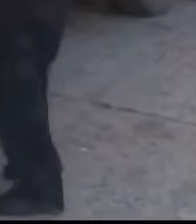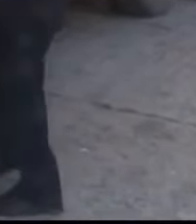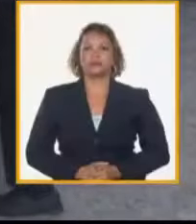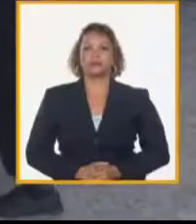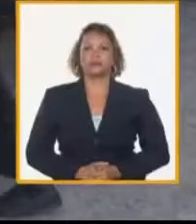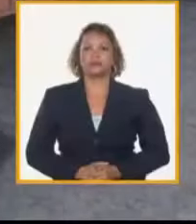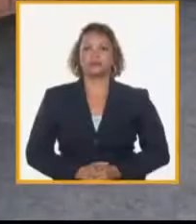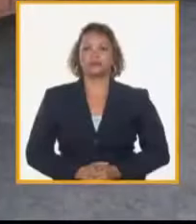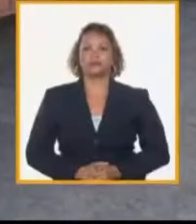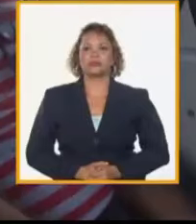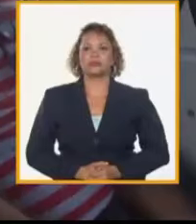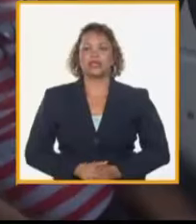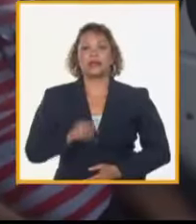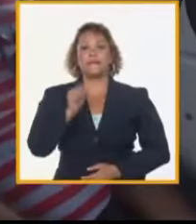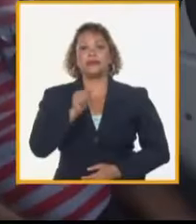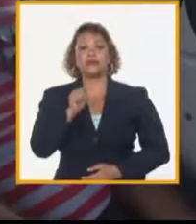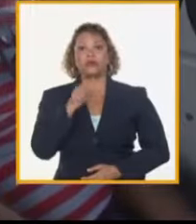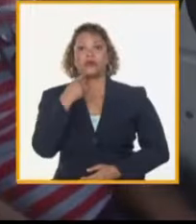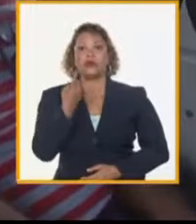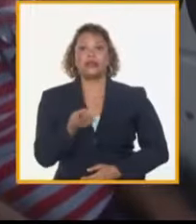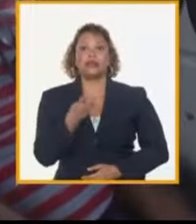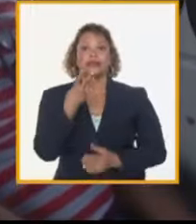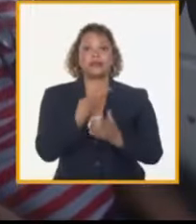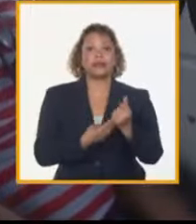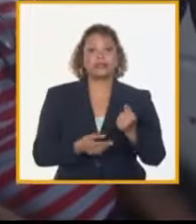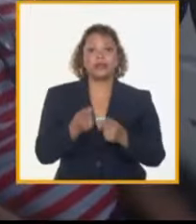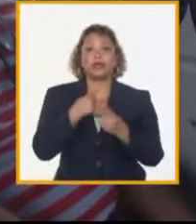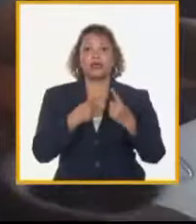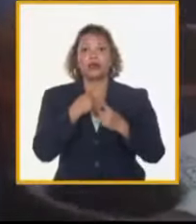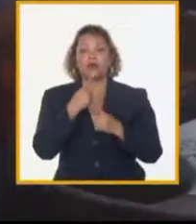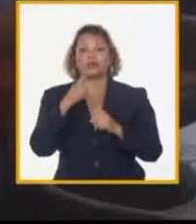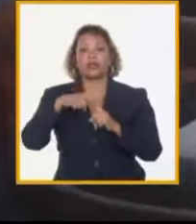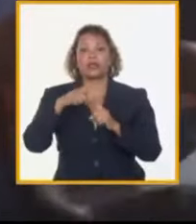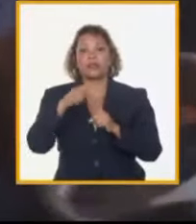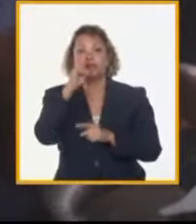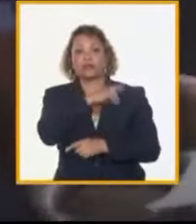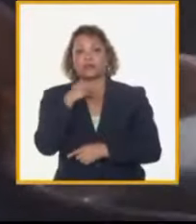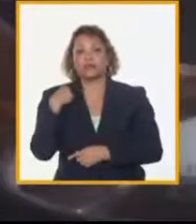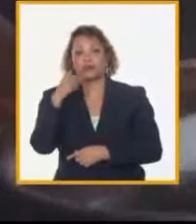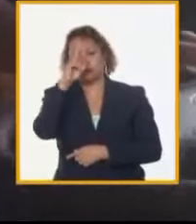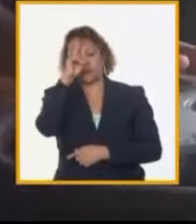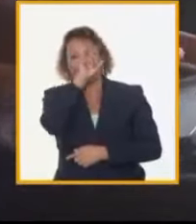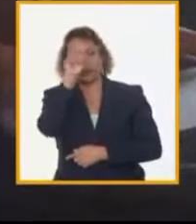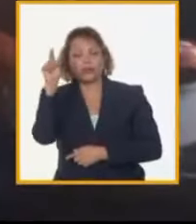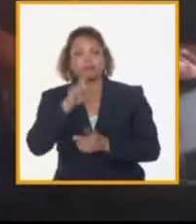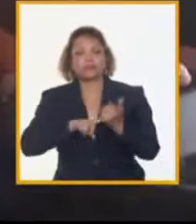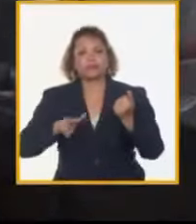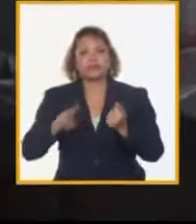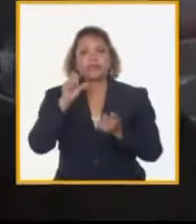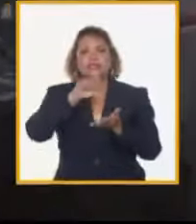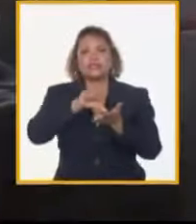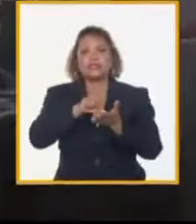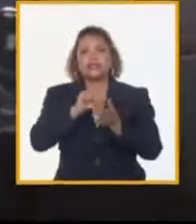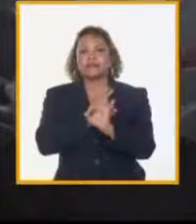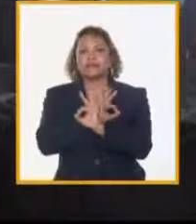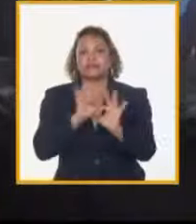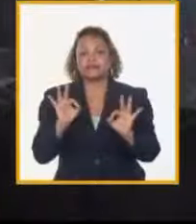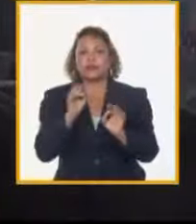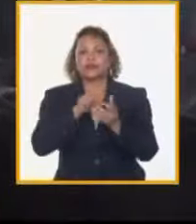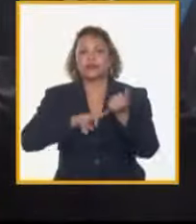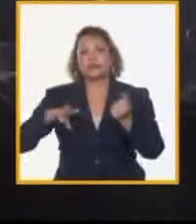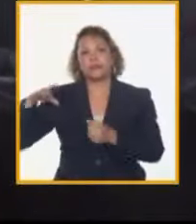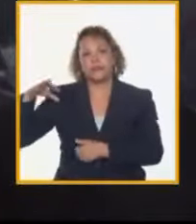Dirigido a personas necesitadas de recibir tratamientos o seguimientos médicos en los hospitales provinciales y centros especializados de Pinar del